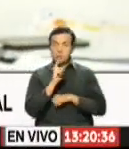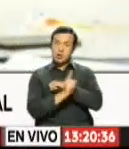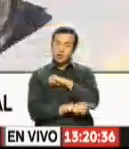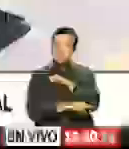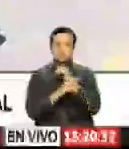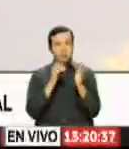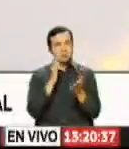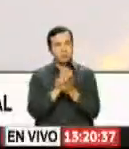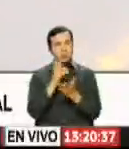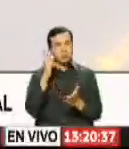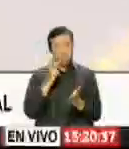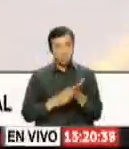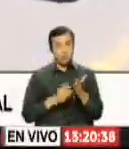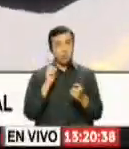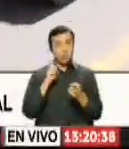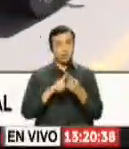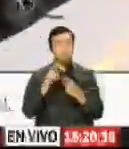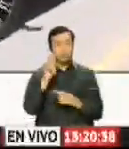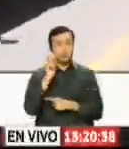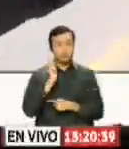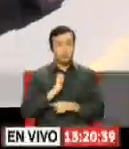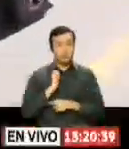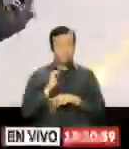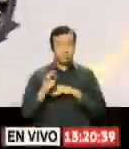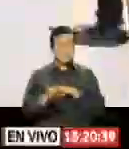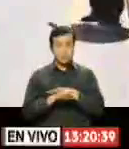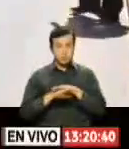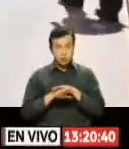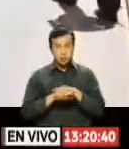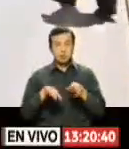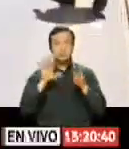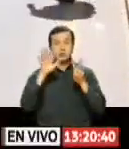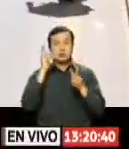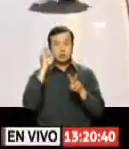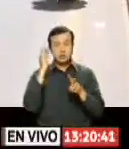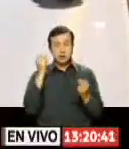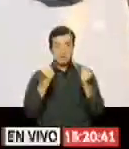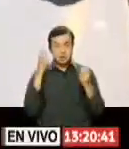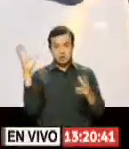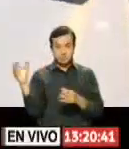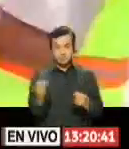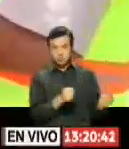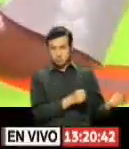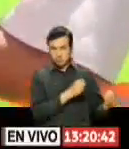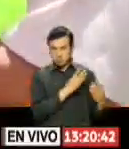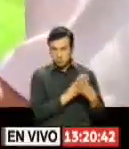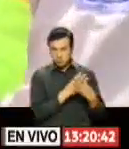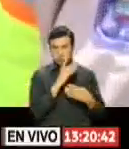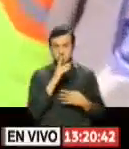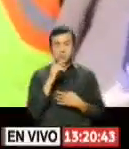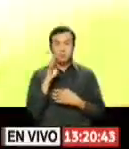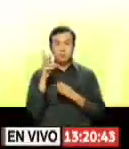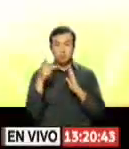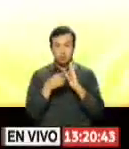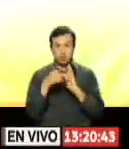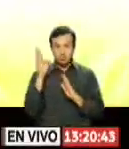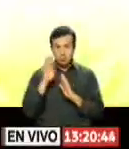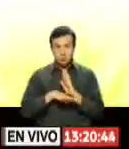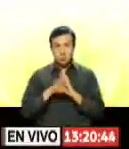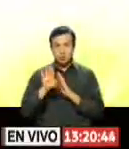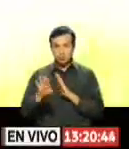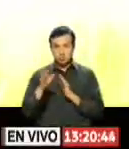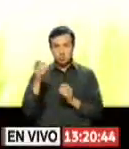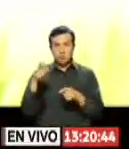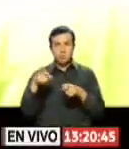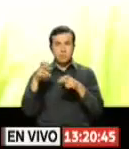sanciones. Las multas llegan hasta 2 salarios básicos y 7 días de retención del vehículo, más la disminución de puntos a la licencia